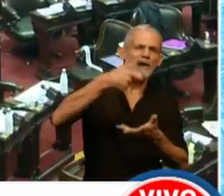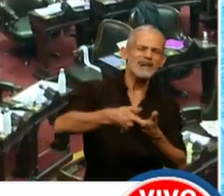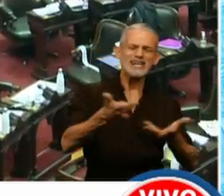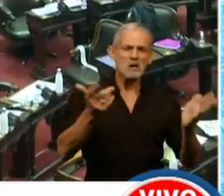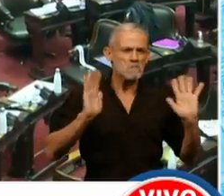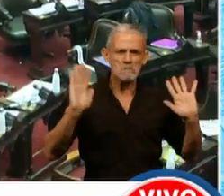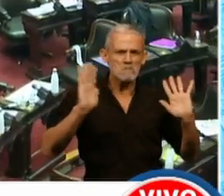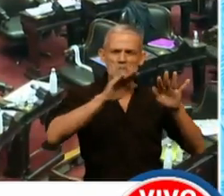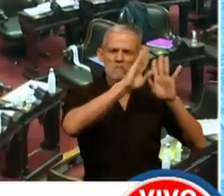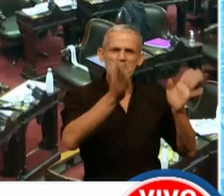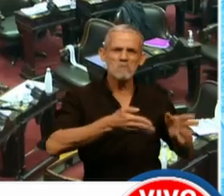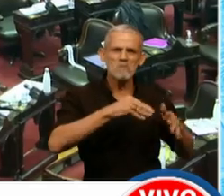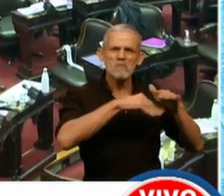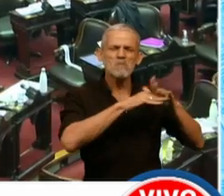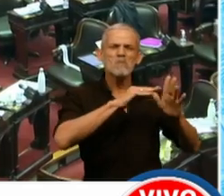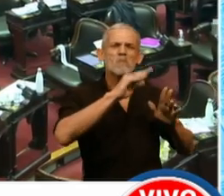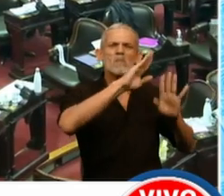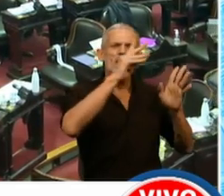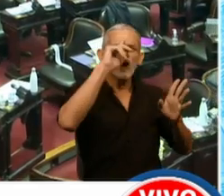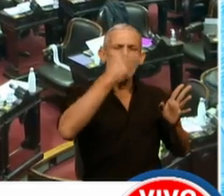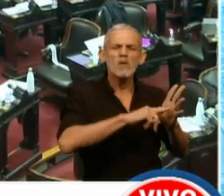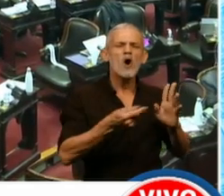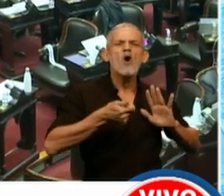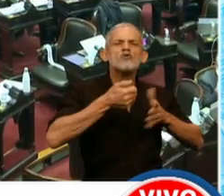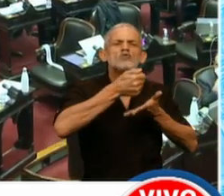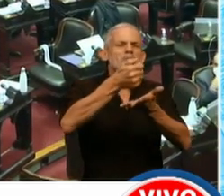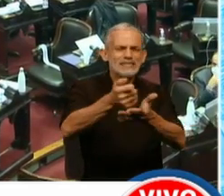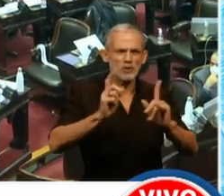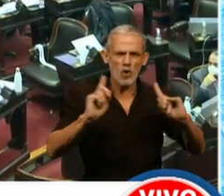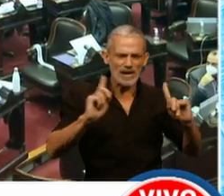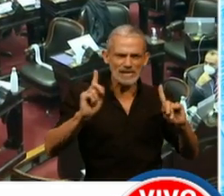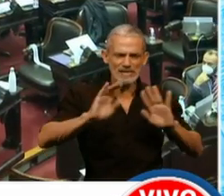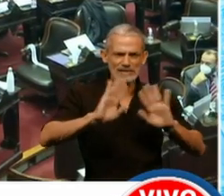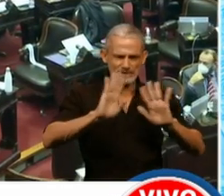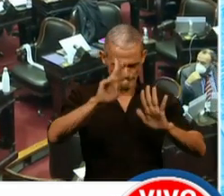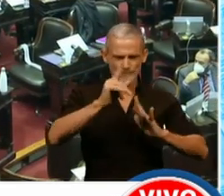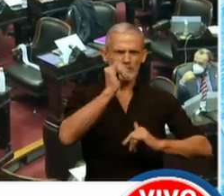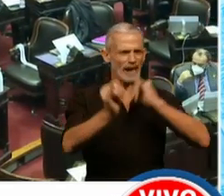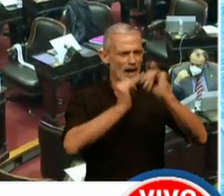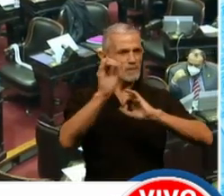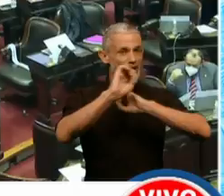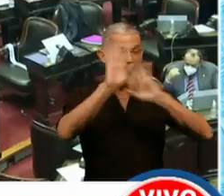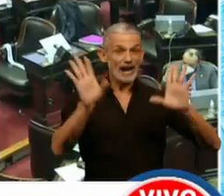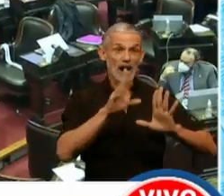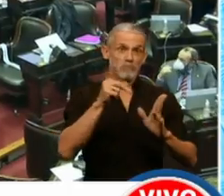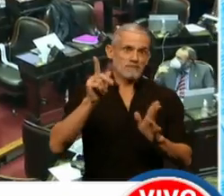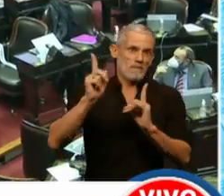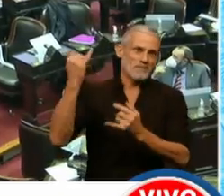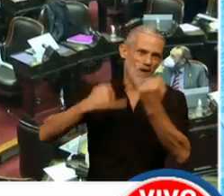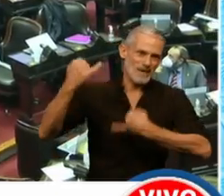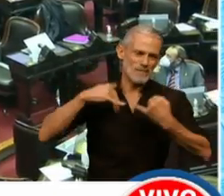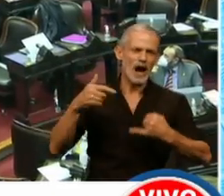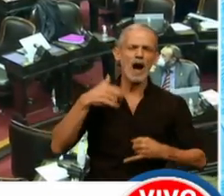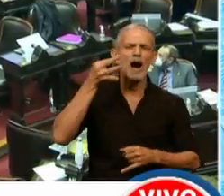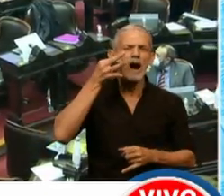foro no va a tener que poner nada y esto no es un subsidio y quiero explicarlo porque así no lo explicaron y así